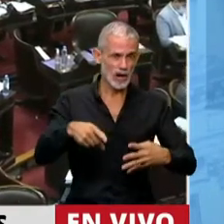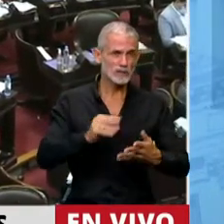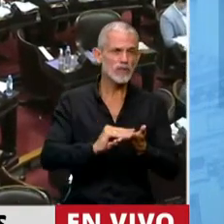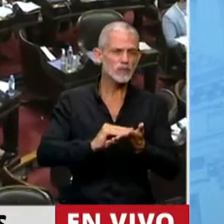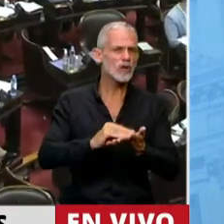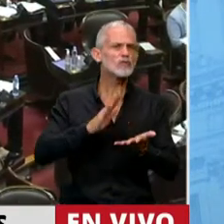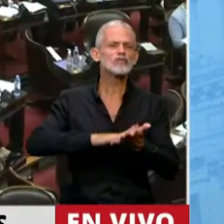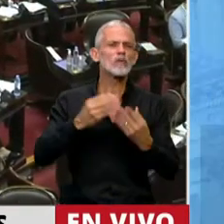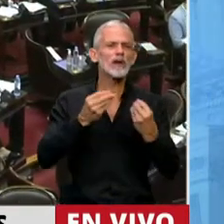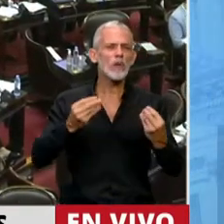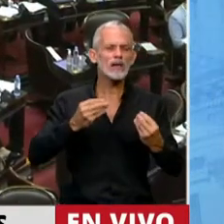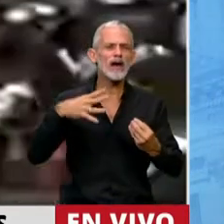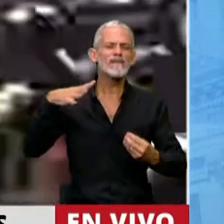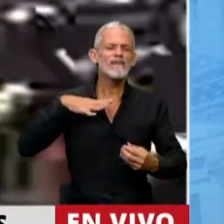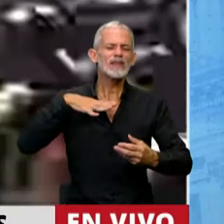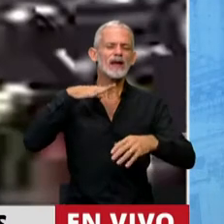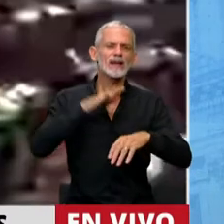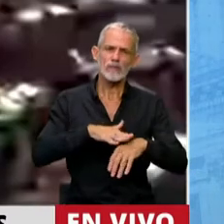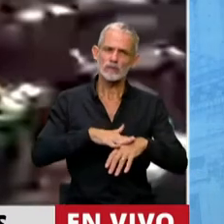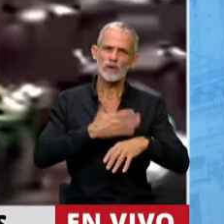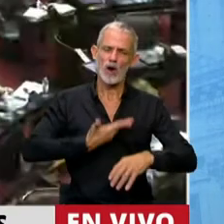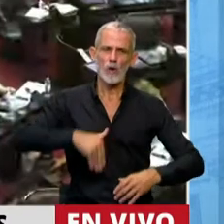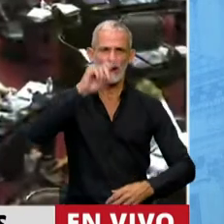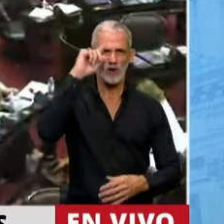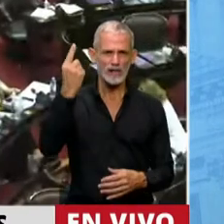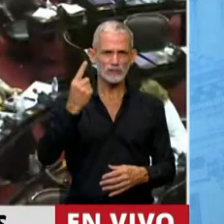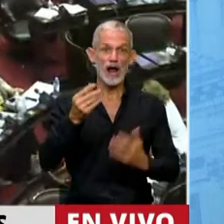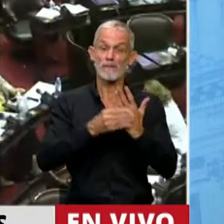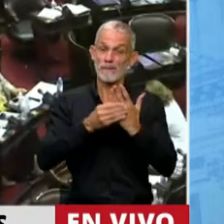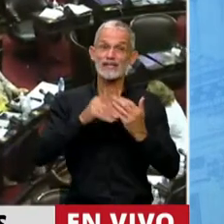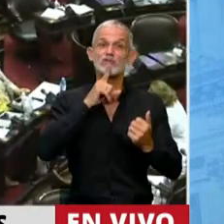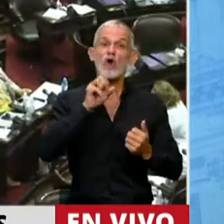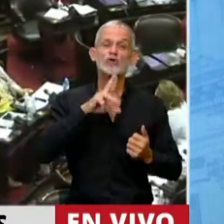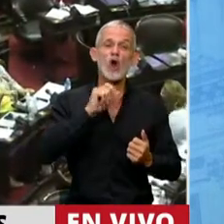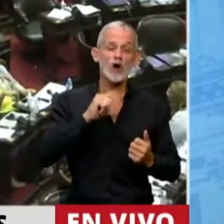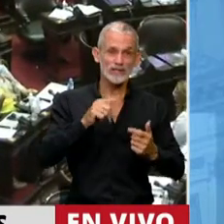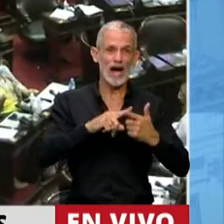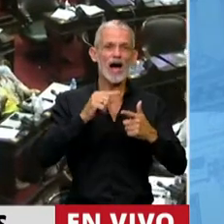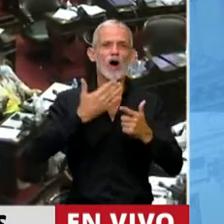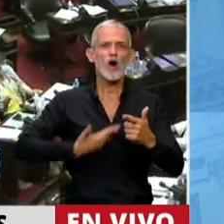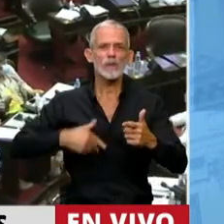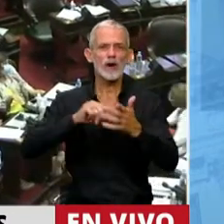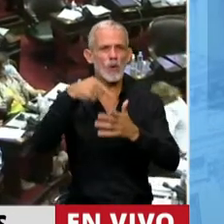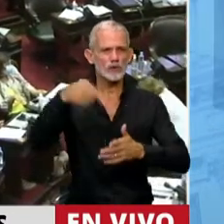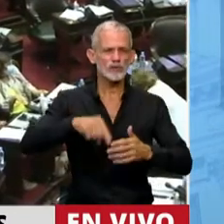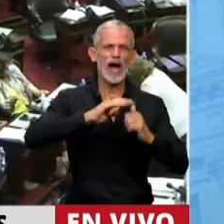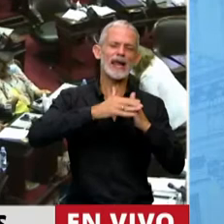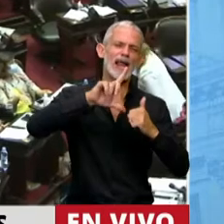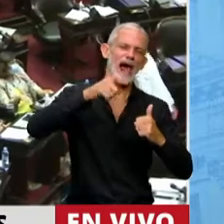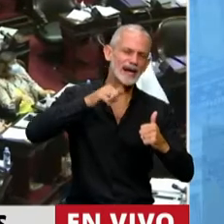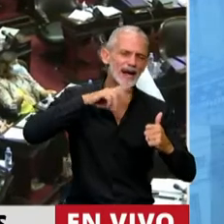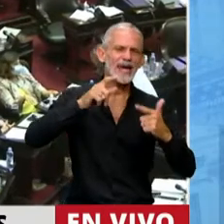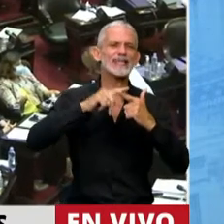sobre la irresponsabilidad política del Gobierno Nacional, del Ministro Trotta, del Gobierno de la Ciudad de Buenos Aires, Larreta,